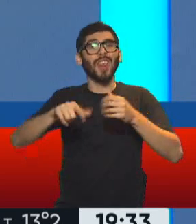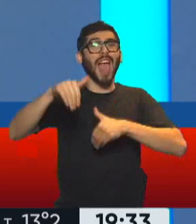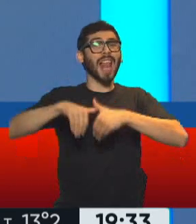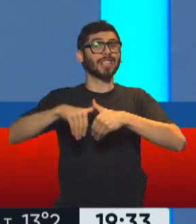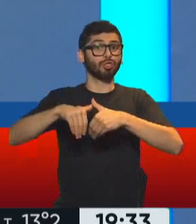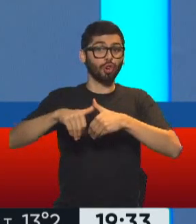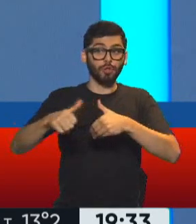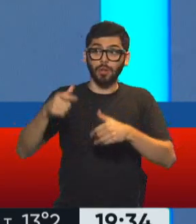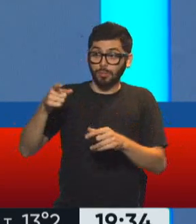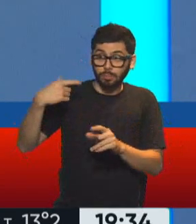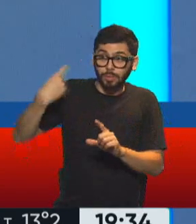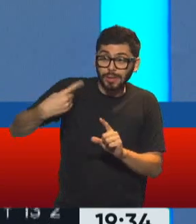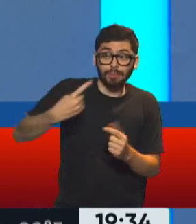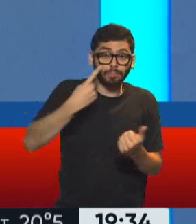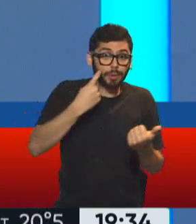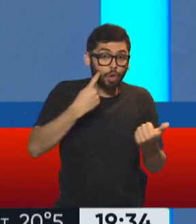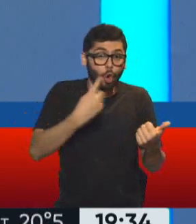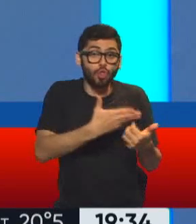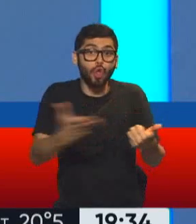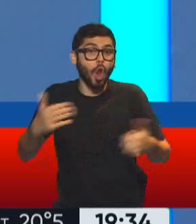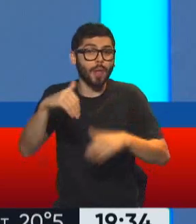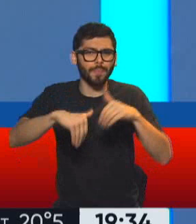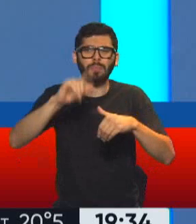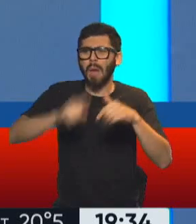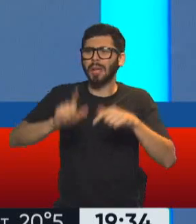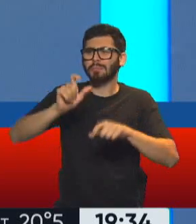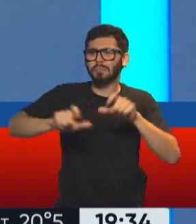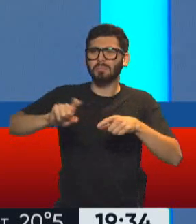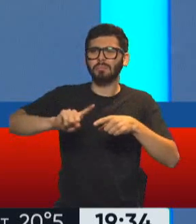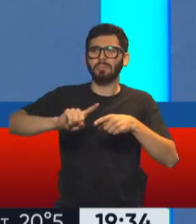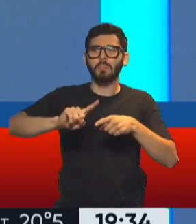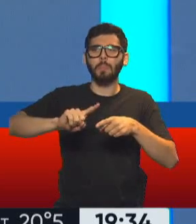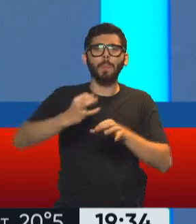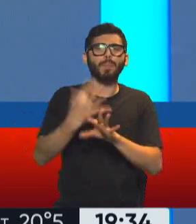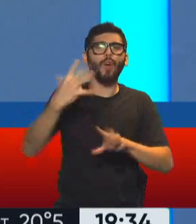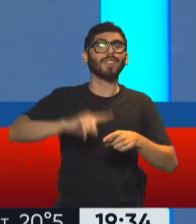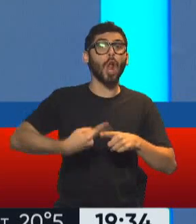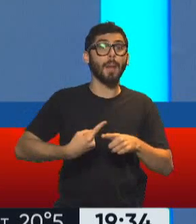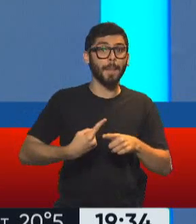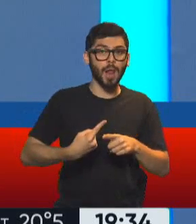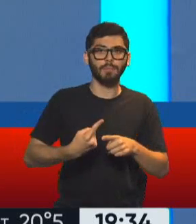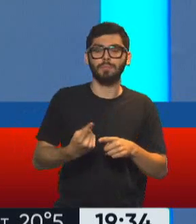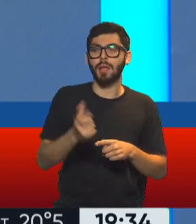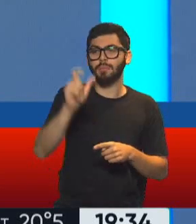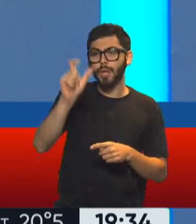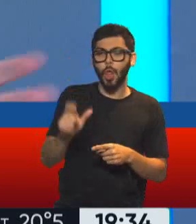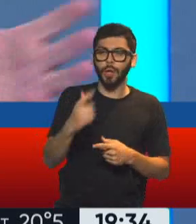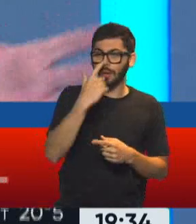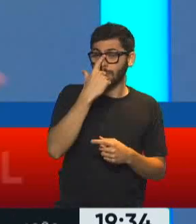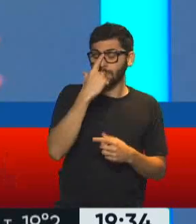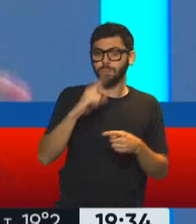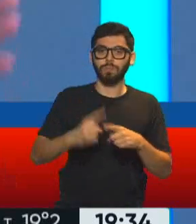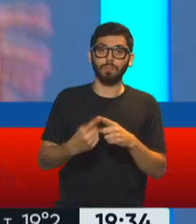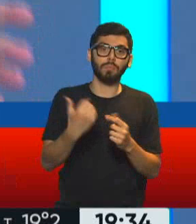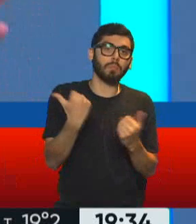dirimió todas las elecciones, sino también politólogos de valía profesional e insospechados de cualquier parcialidad, como